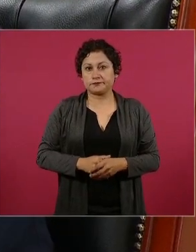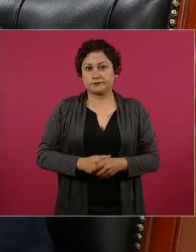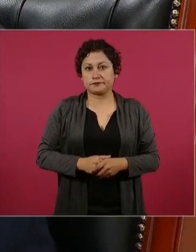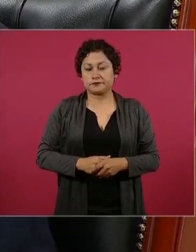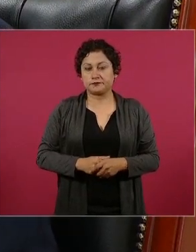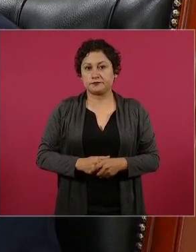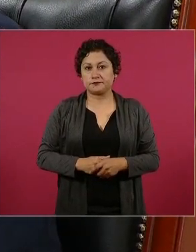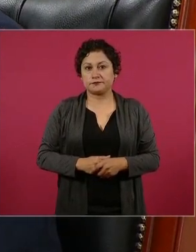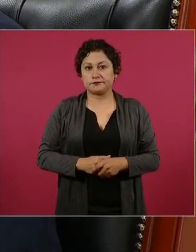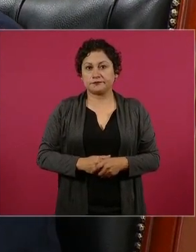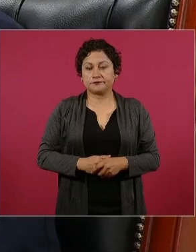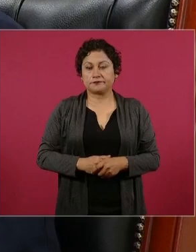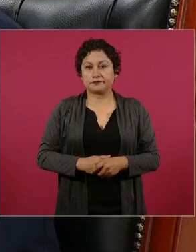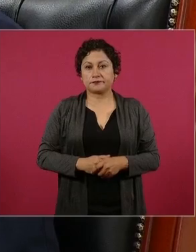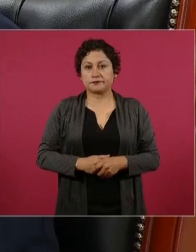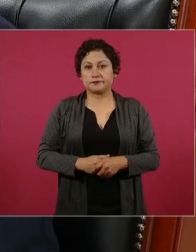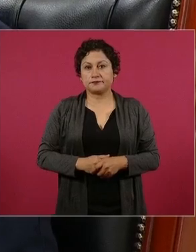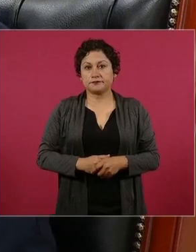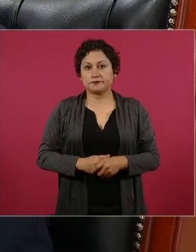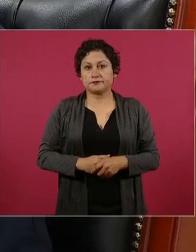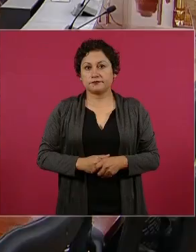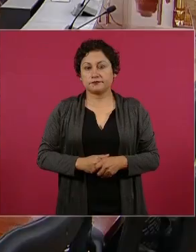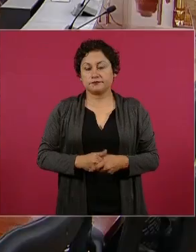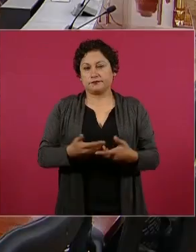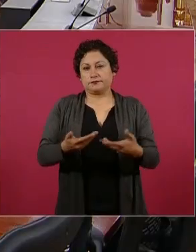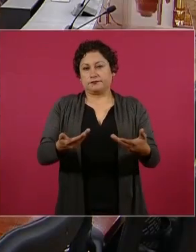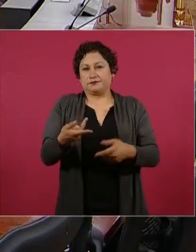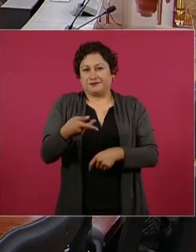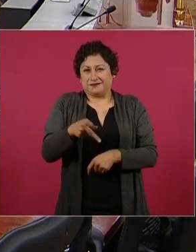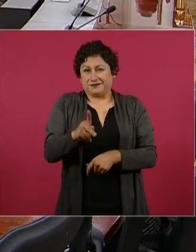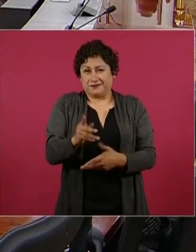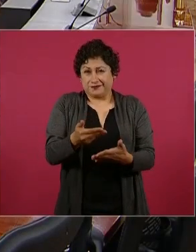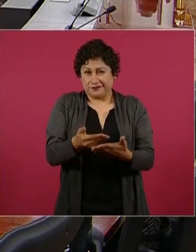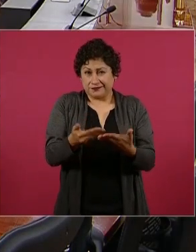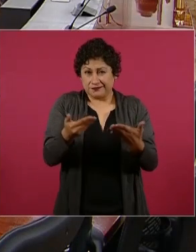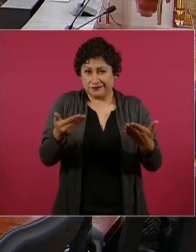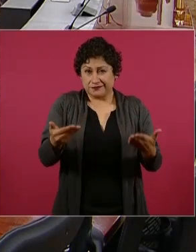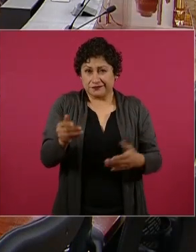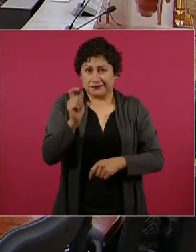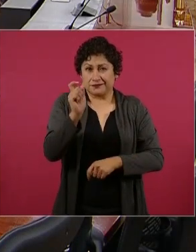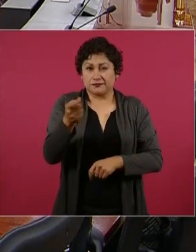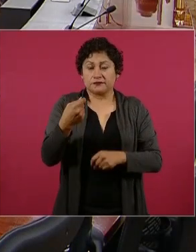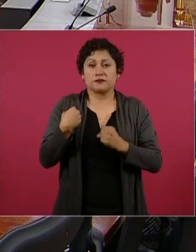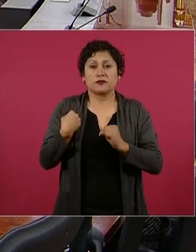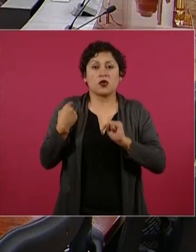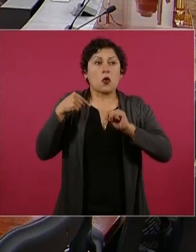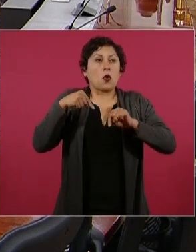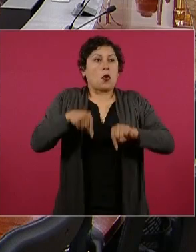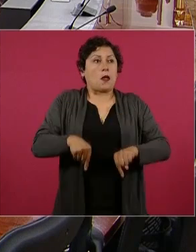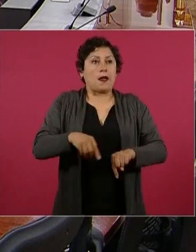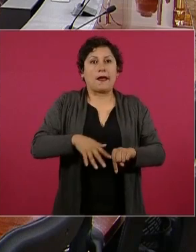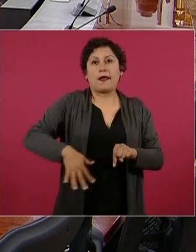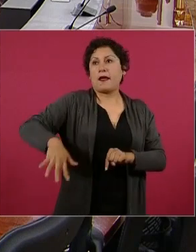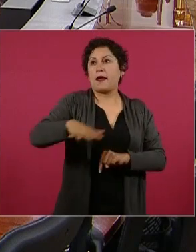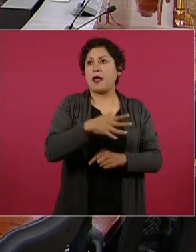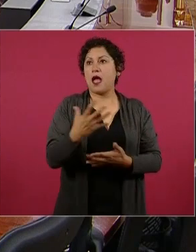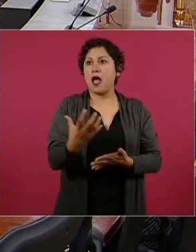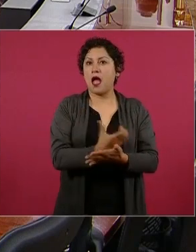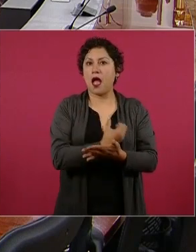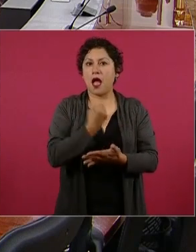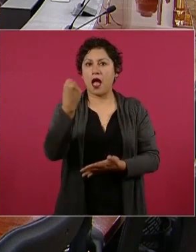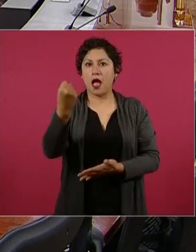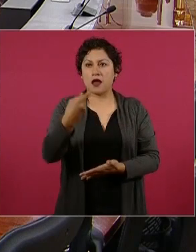Ya eso de estar esperando reconocimiento de un país extranjero, no, el reconocimiento lo